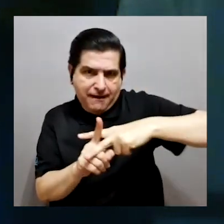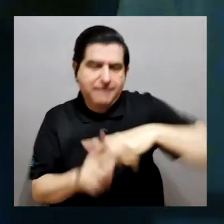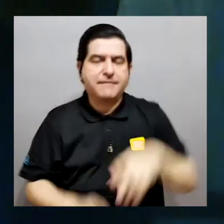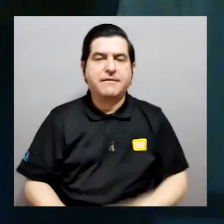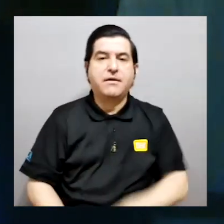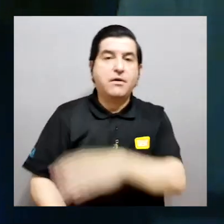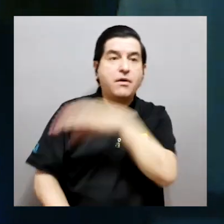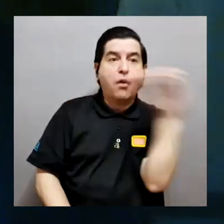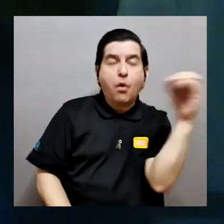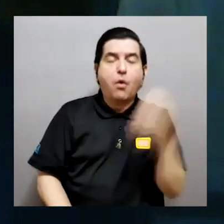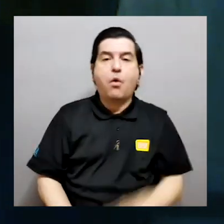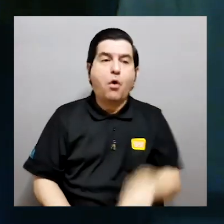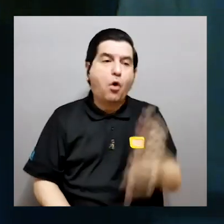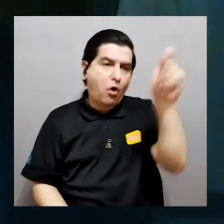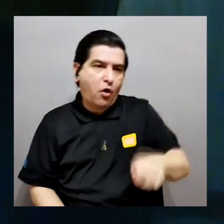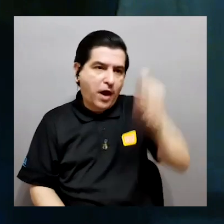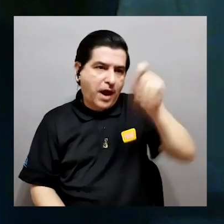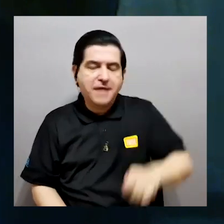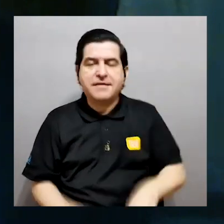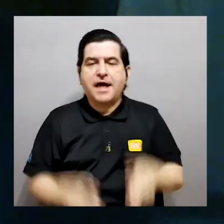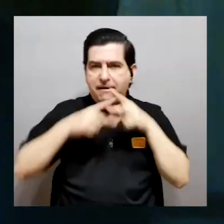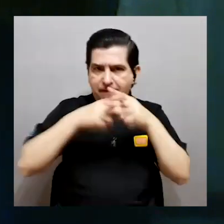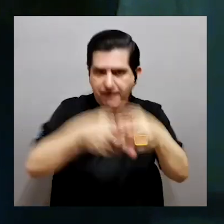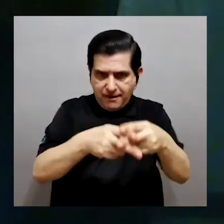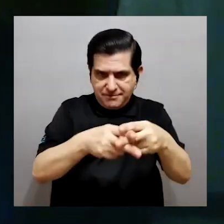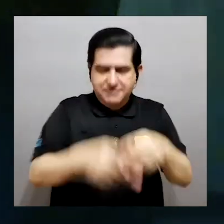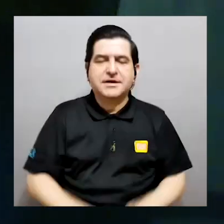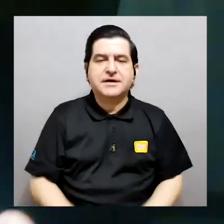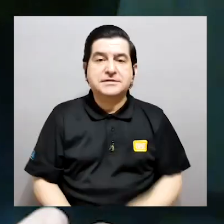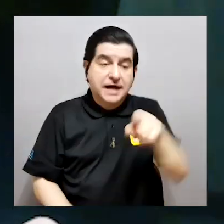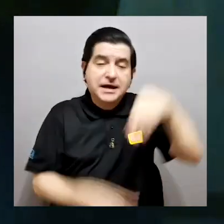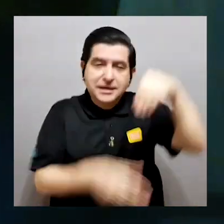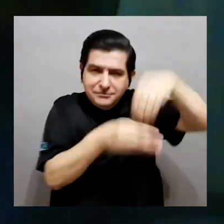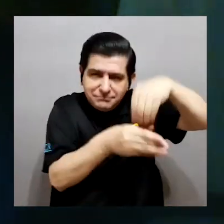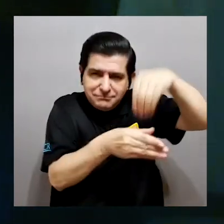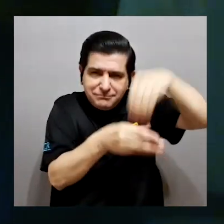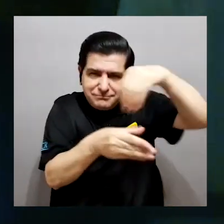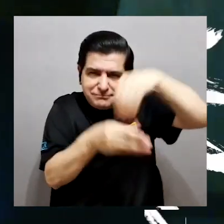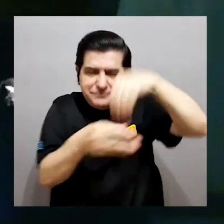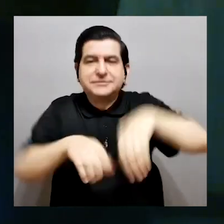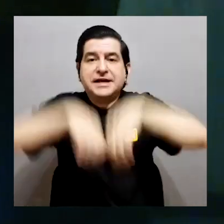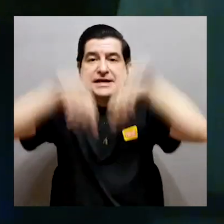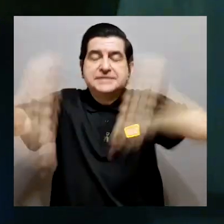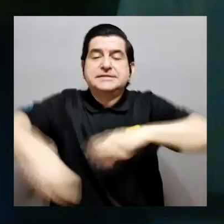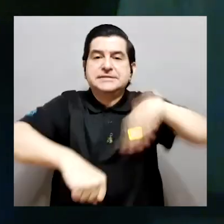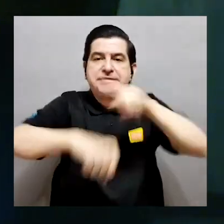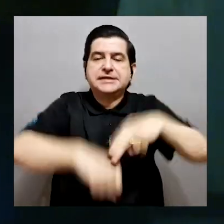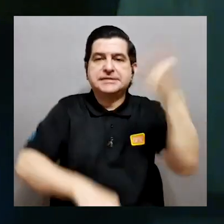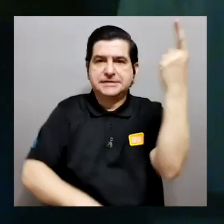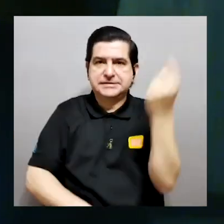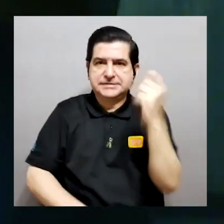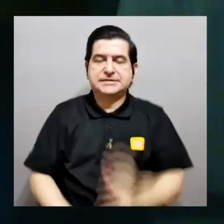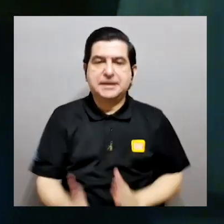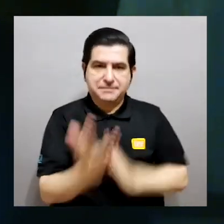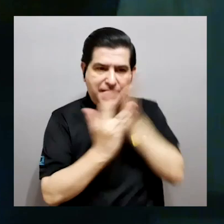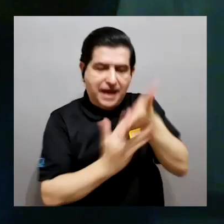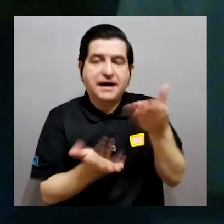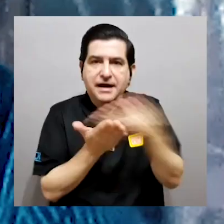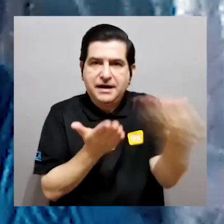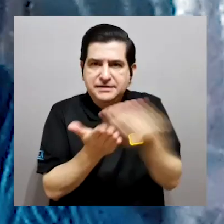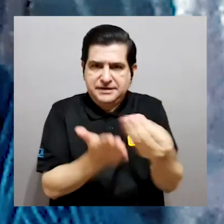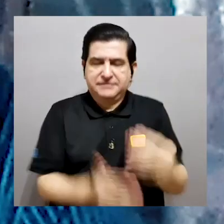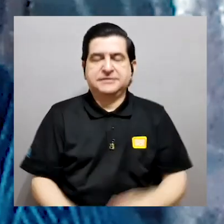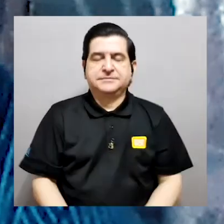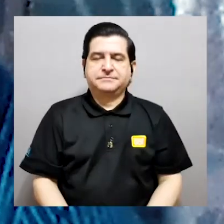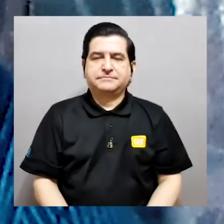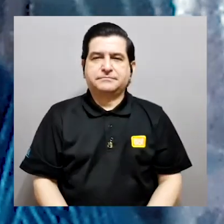aplicaciones o por tarjetas de crédito, ¿verdad?, para que se nutra el Sistema Nacional de Pensiones por vía del consumo.